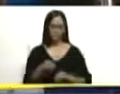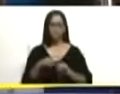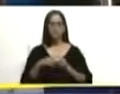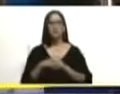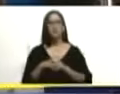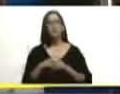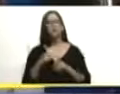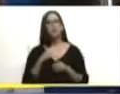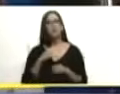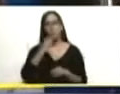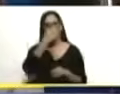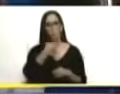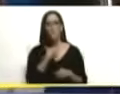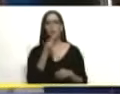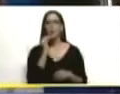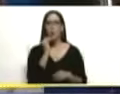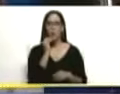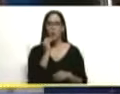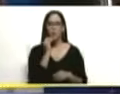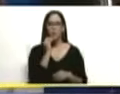Yo soy un hombre joven,